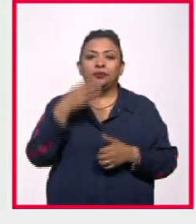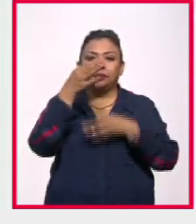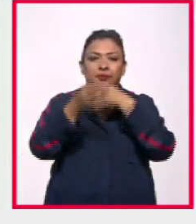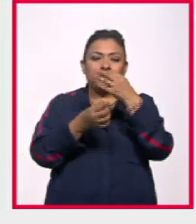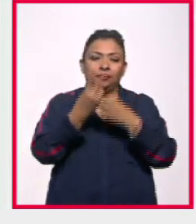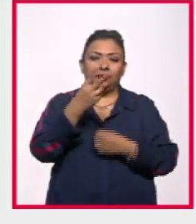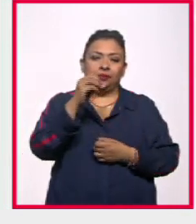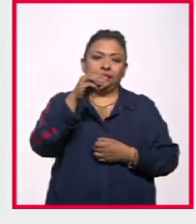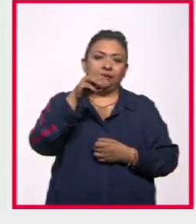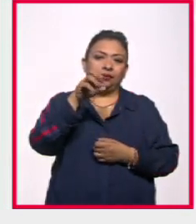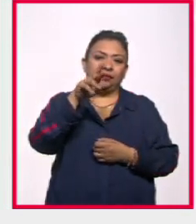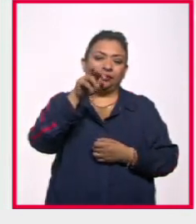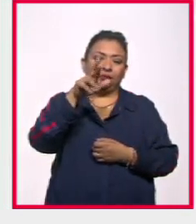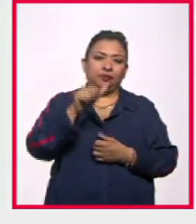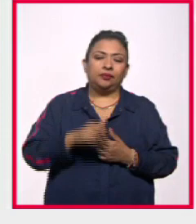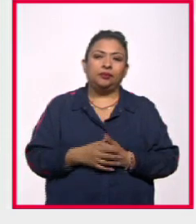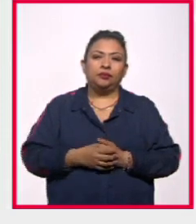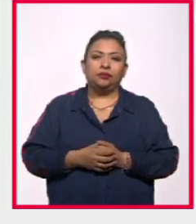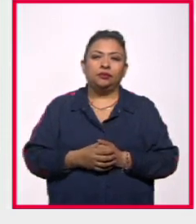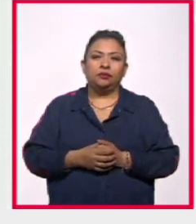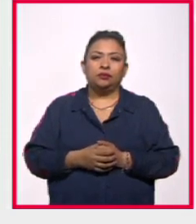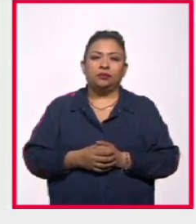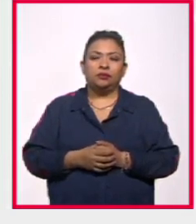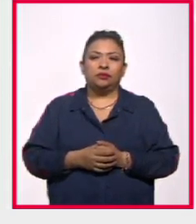Noticias 22, Omar Vera.